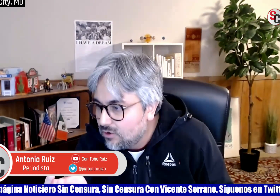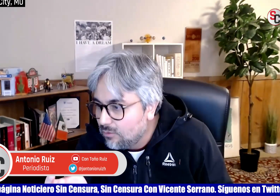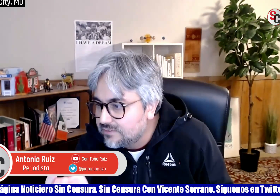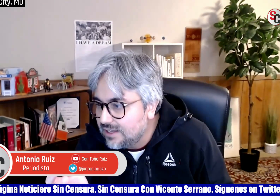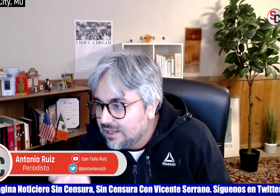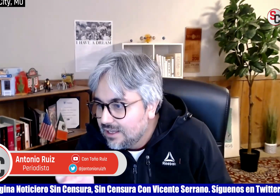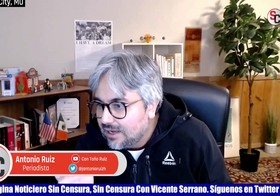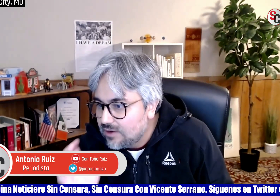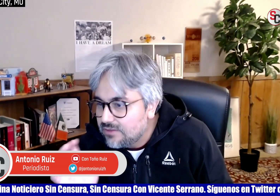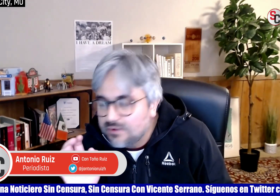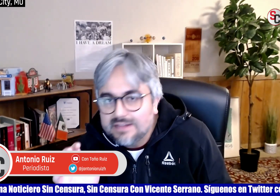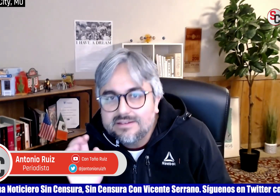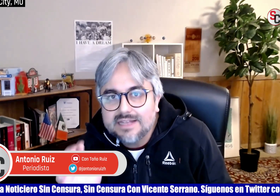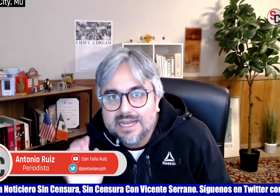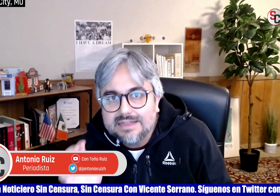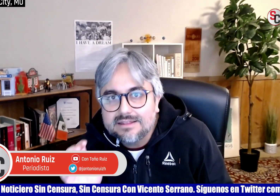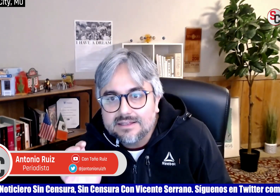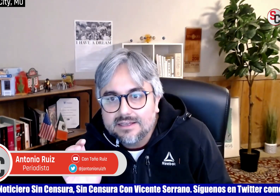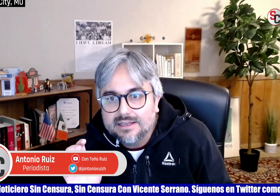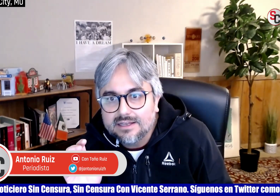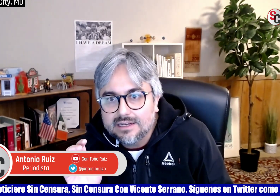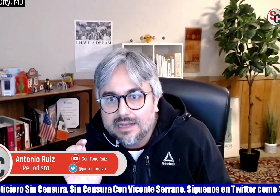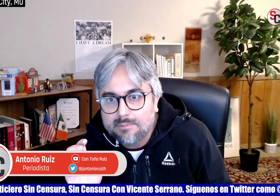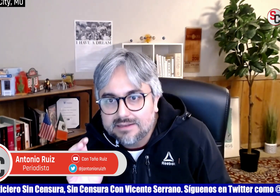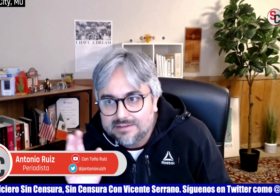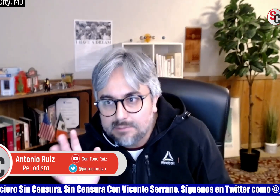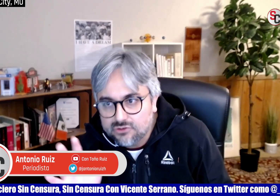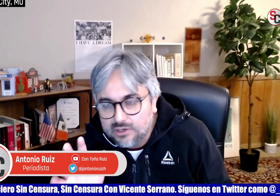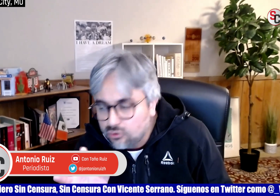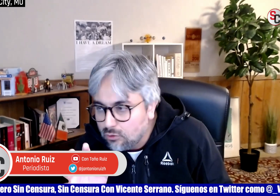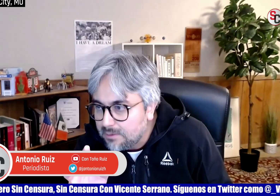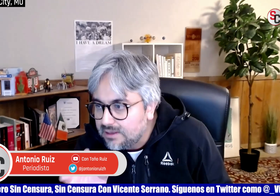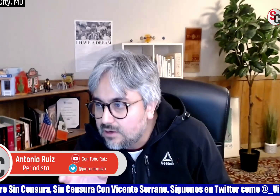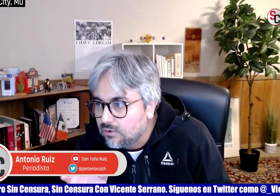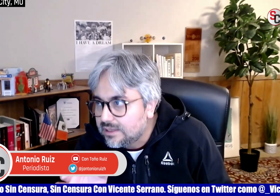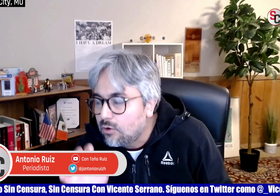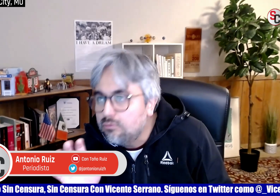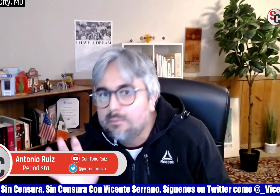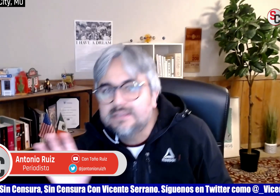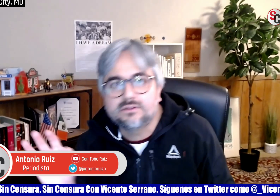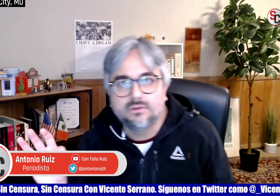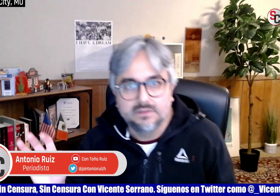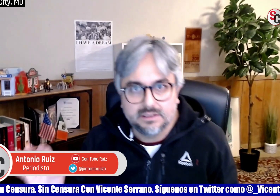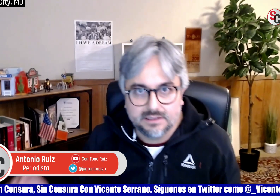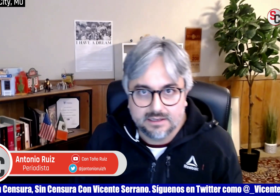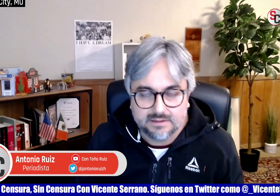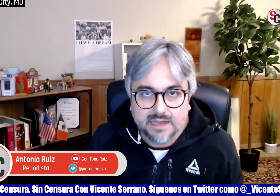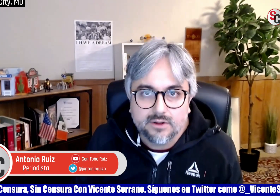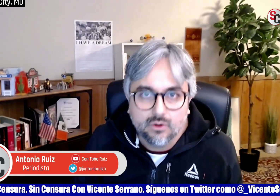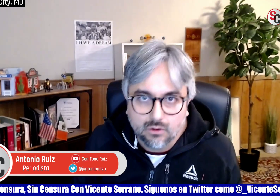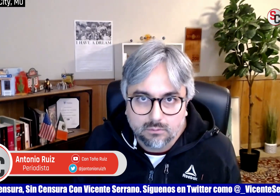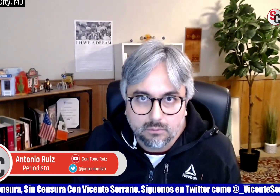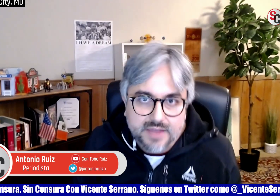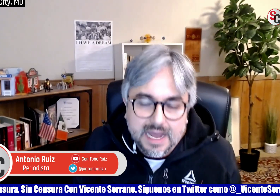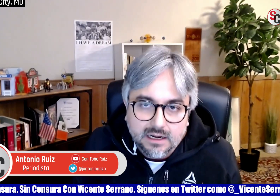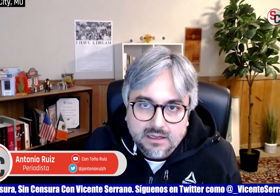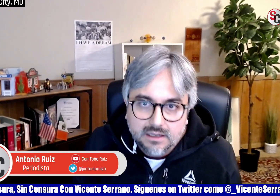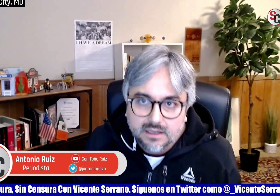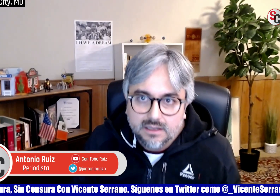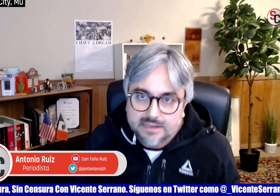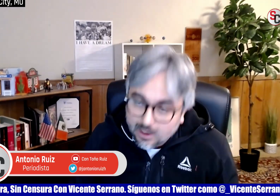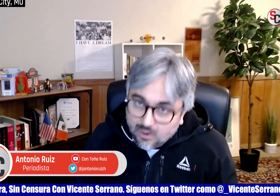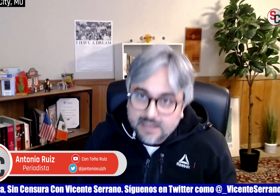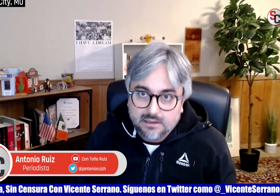cómo es que hay una diferencia inherente en la participación que tuvo México en algún momento en el escenario mundial